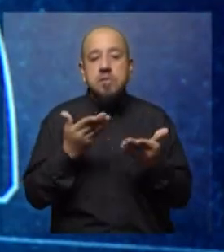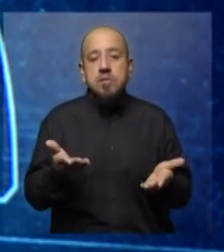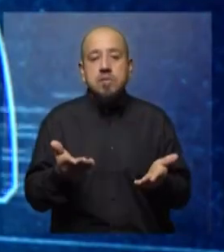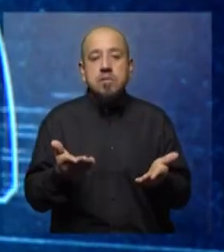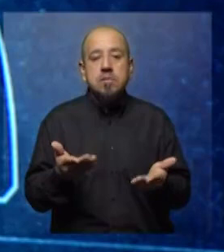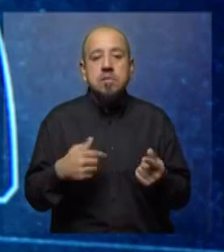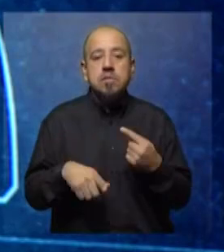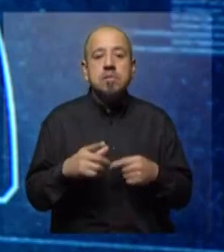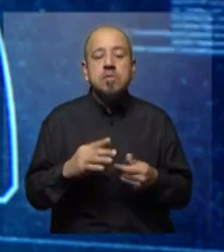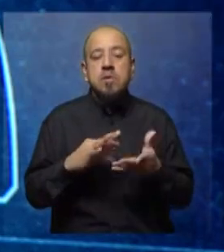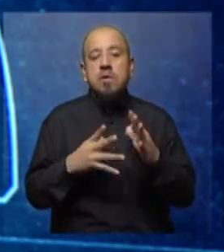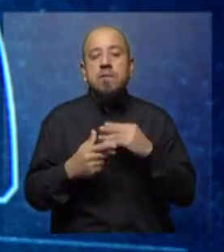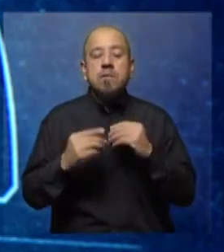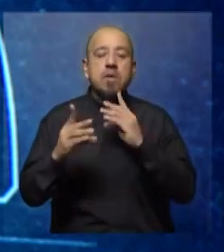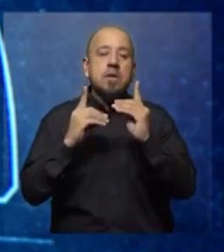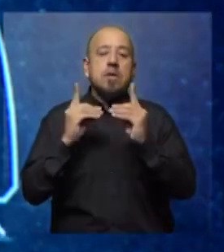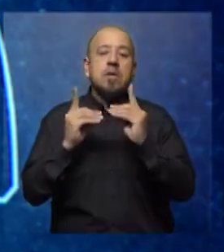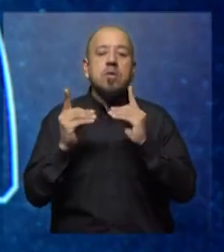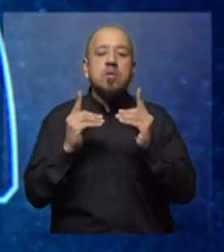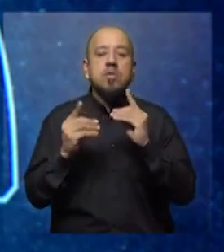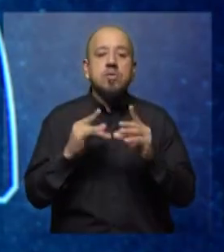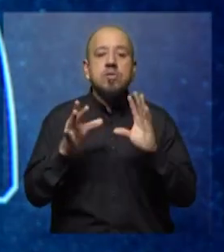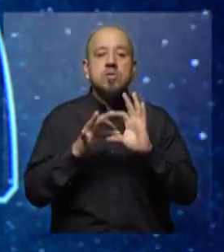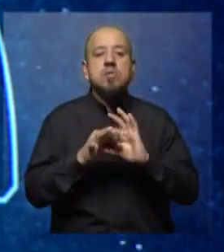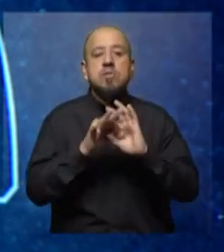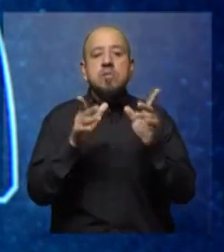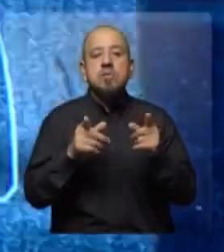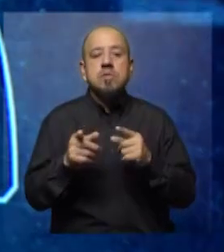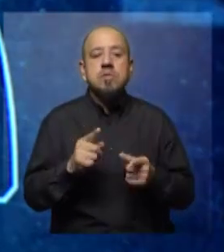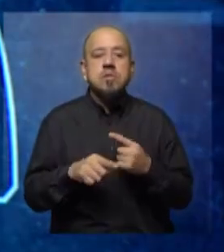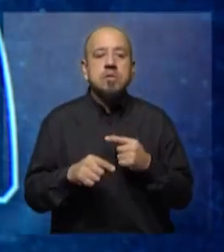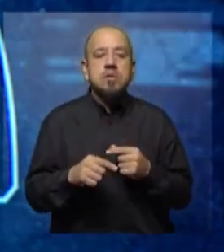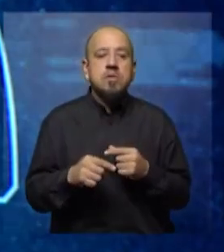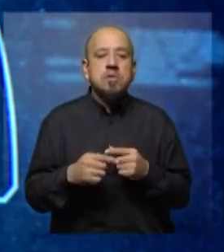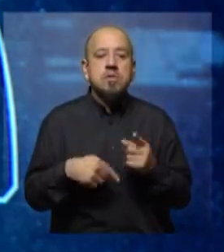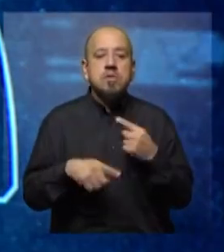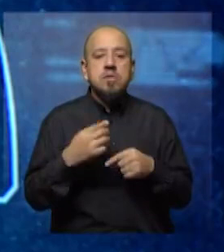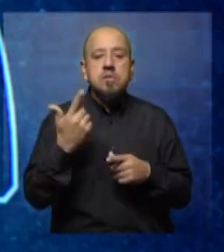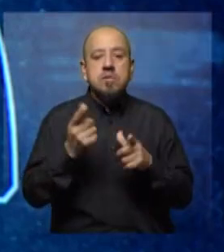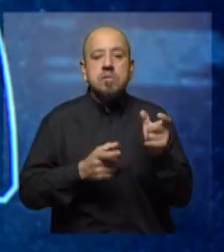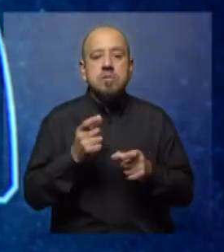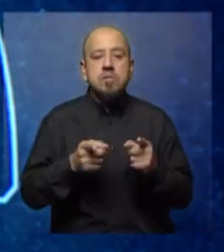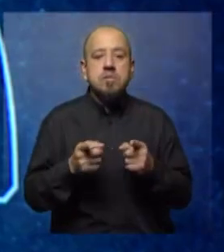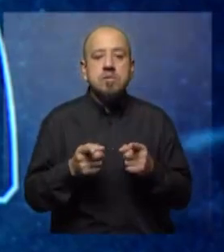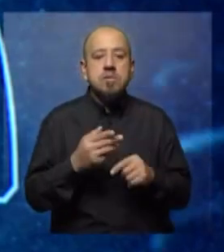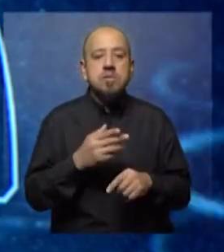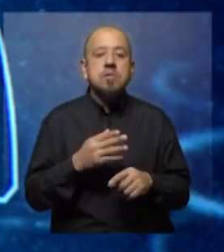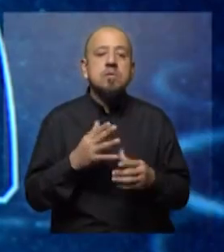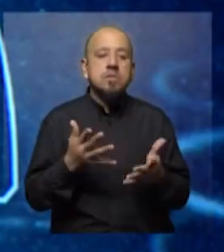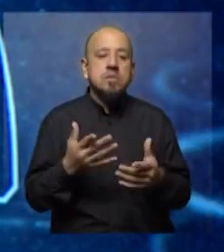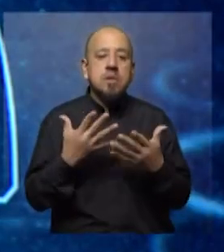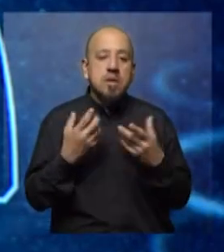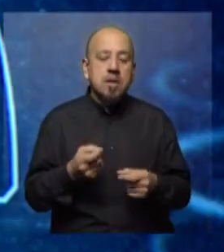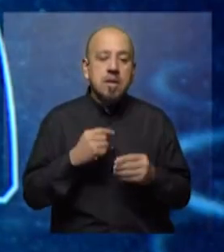a una modelo de diálogo democrático y de formación de ciudadanos predispuestos